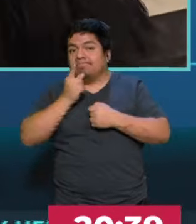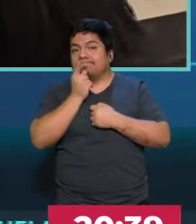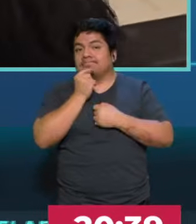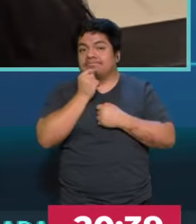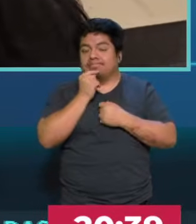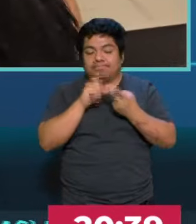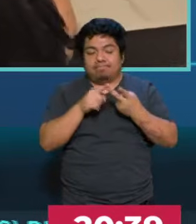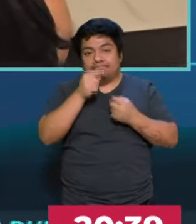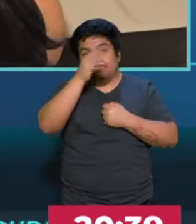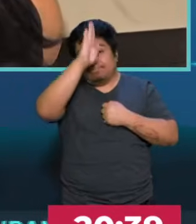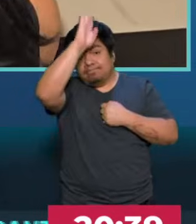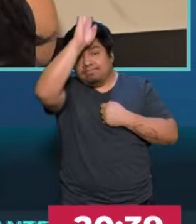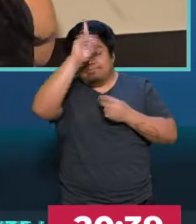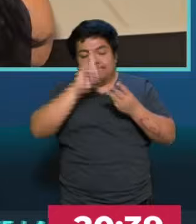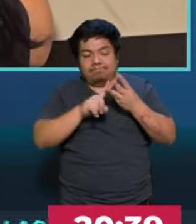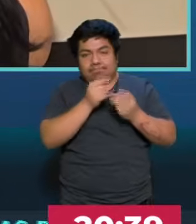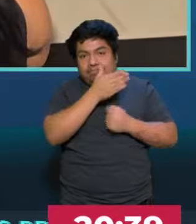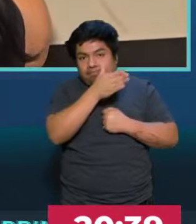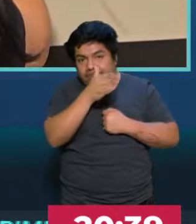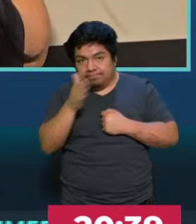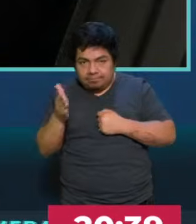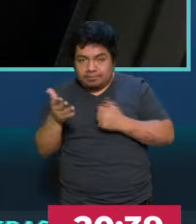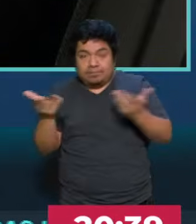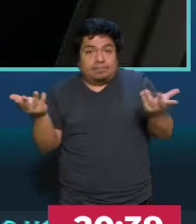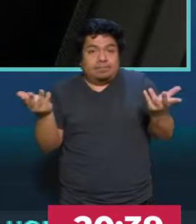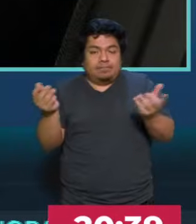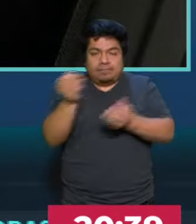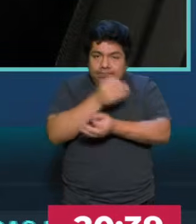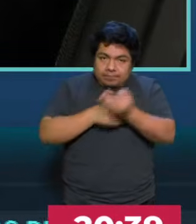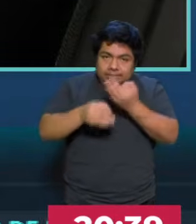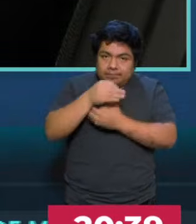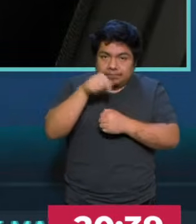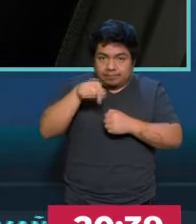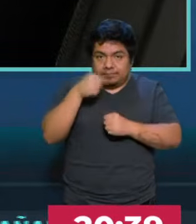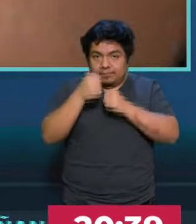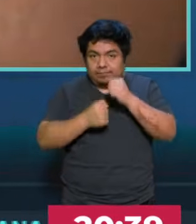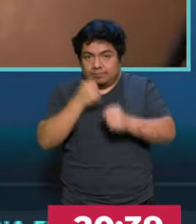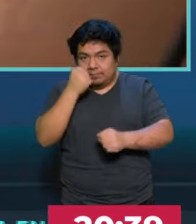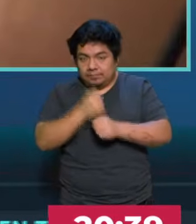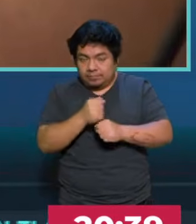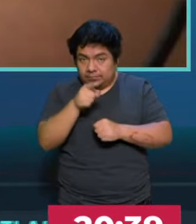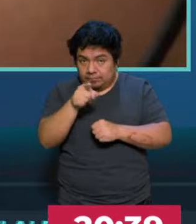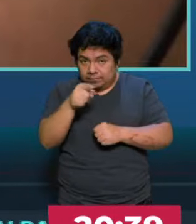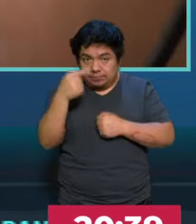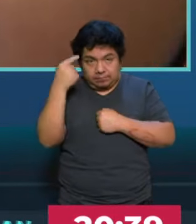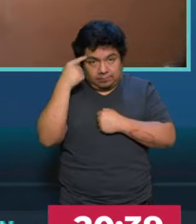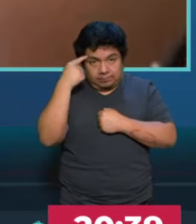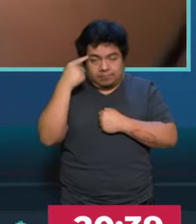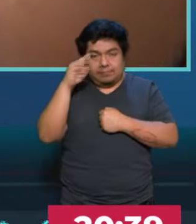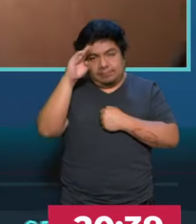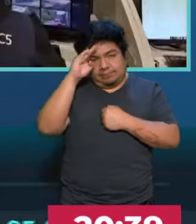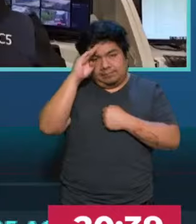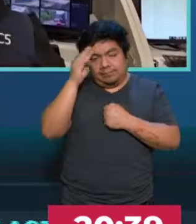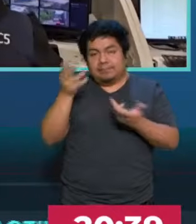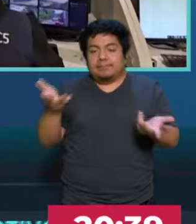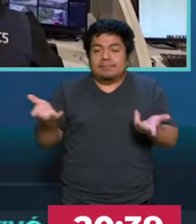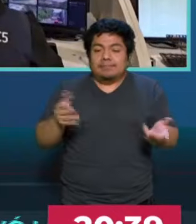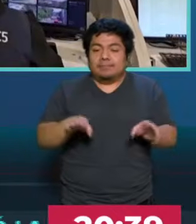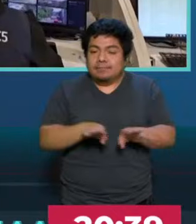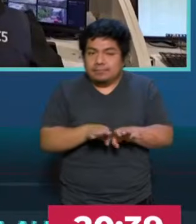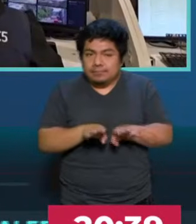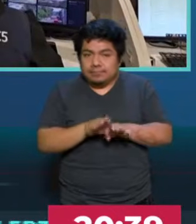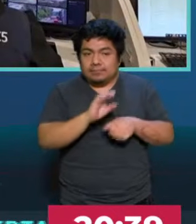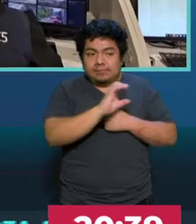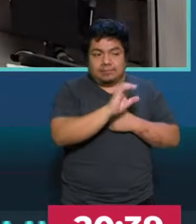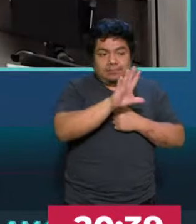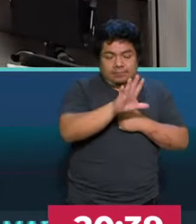los bomberos y las ambulancias. Así que en todo sentido, este año es una gran oportunidad para reflexionar cómo vamos a mejorar, no solo desde el